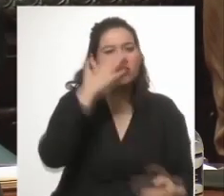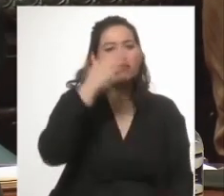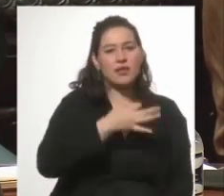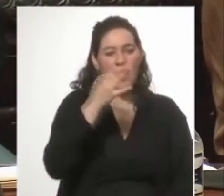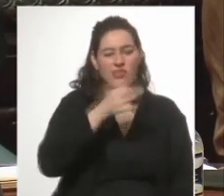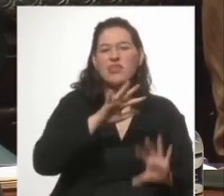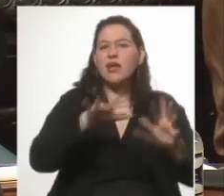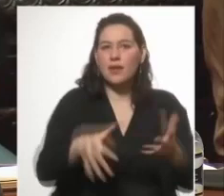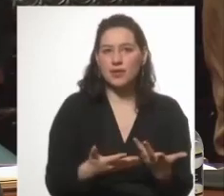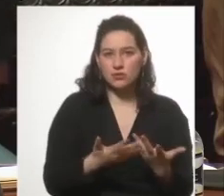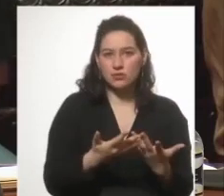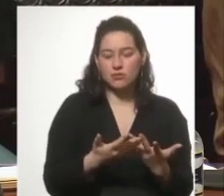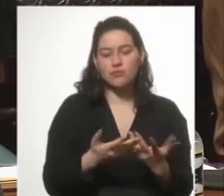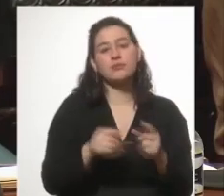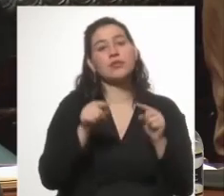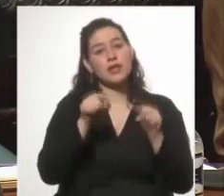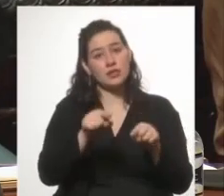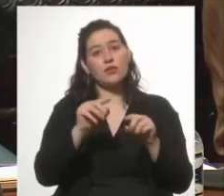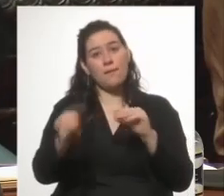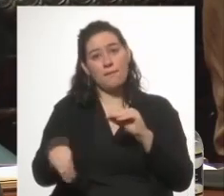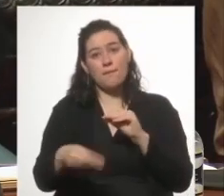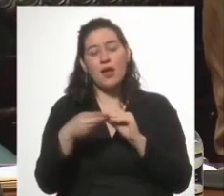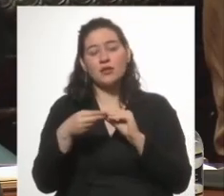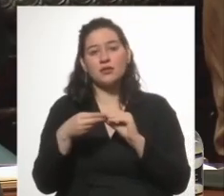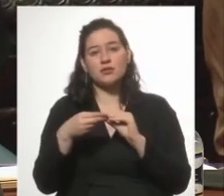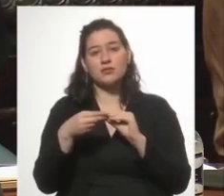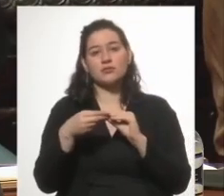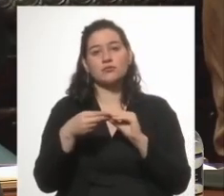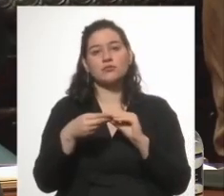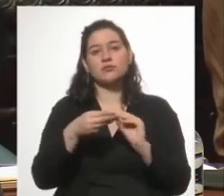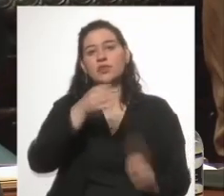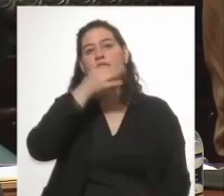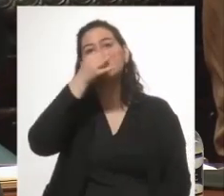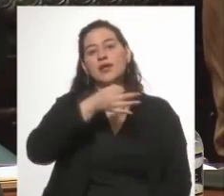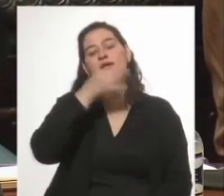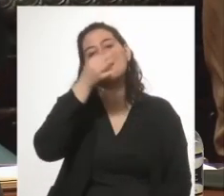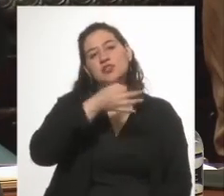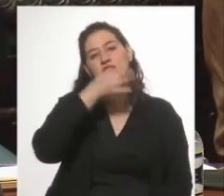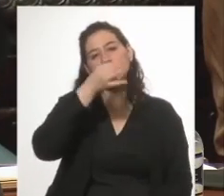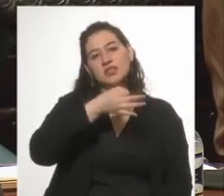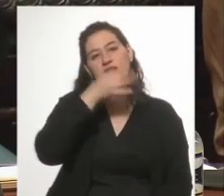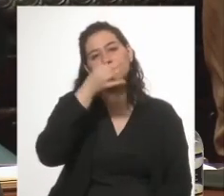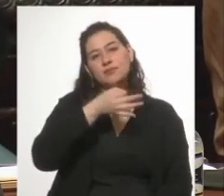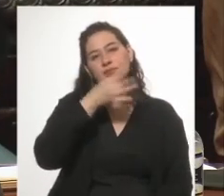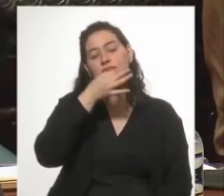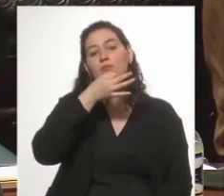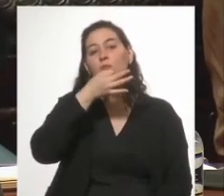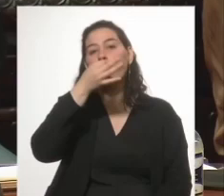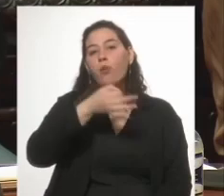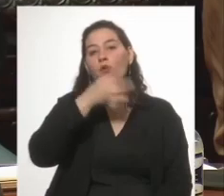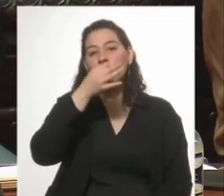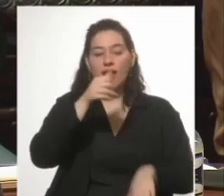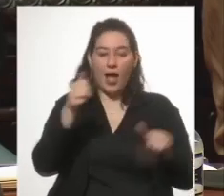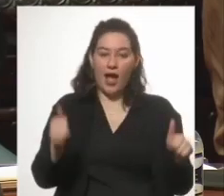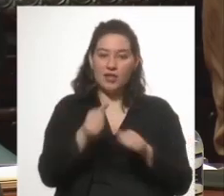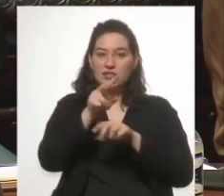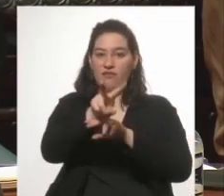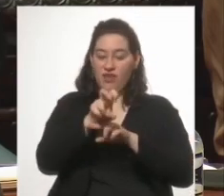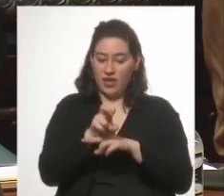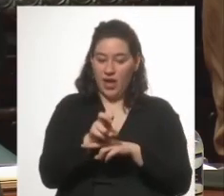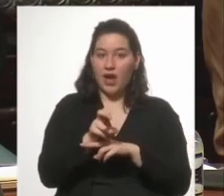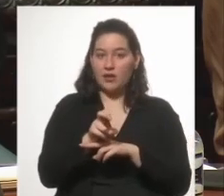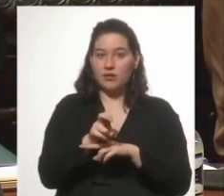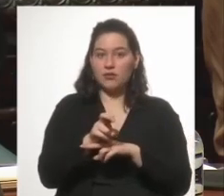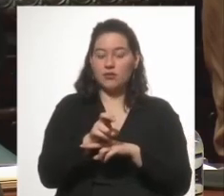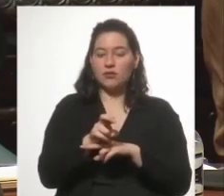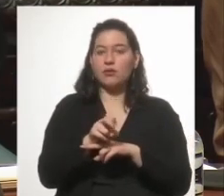los hechos. A esto hay que agregar las declaraciones públicas que hace el fiscal actuante.